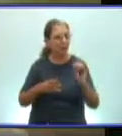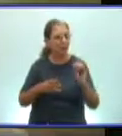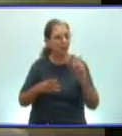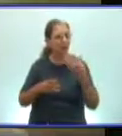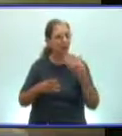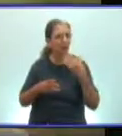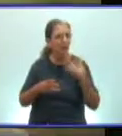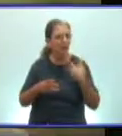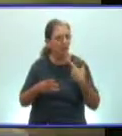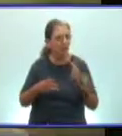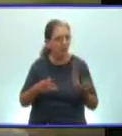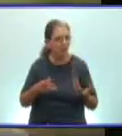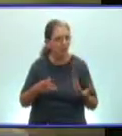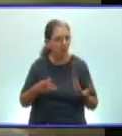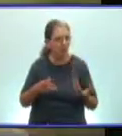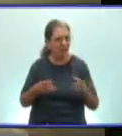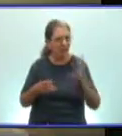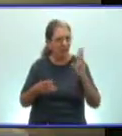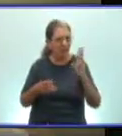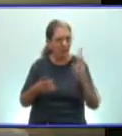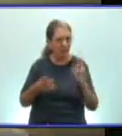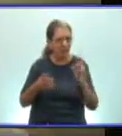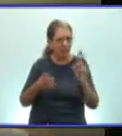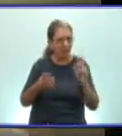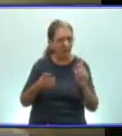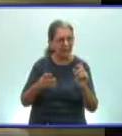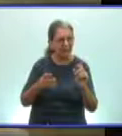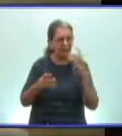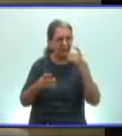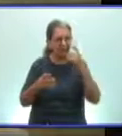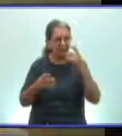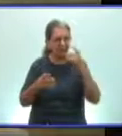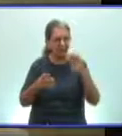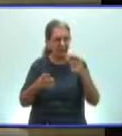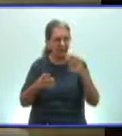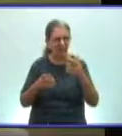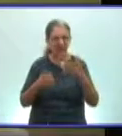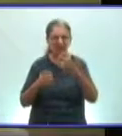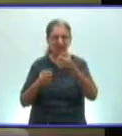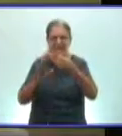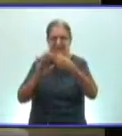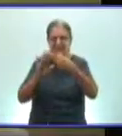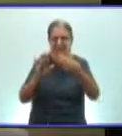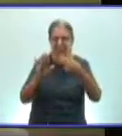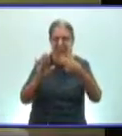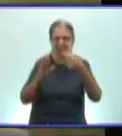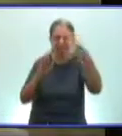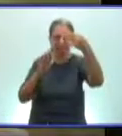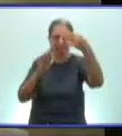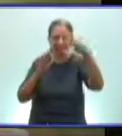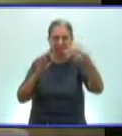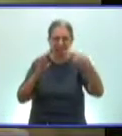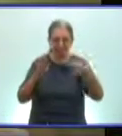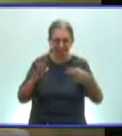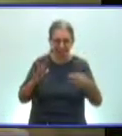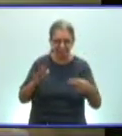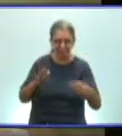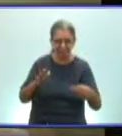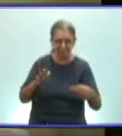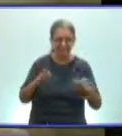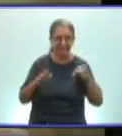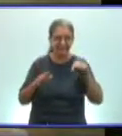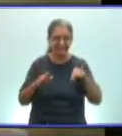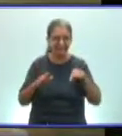el promedio de las notas cuando ustedes terminan un curso escolar? ¿Sí? Ese índice